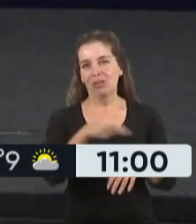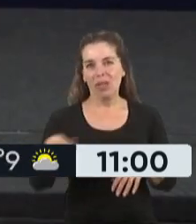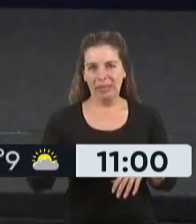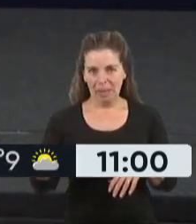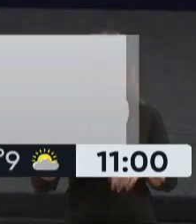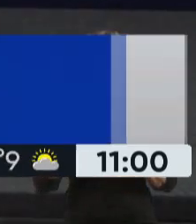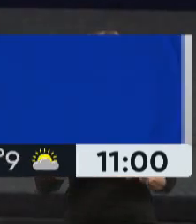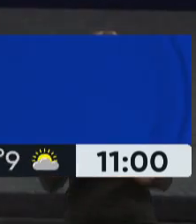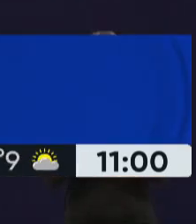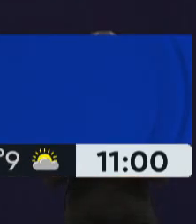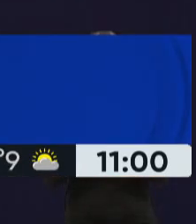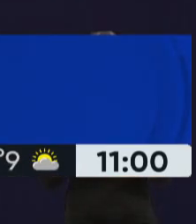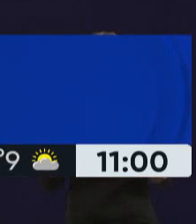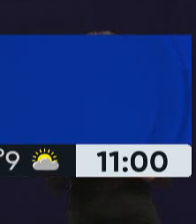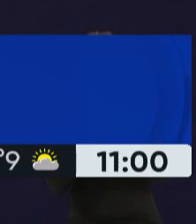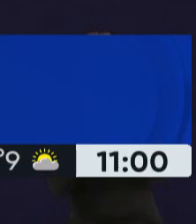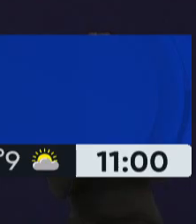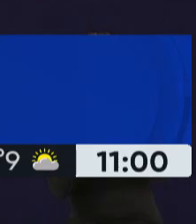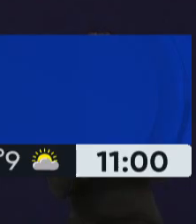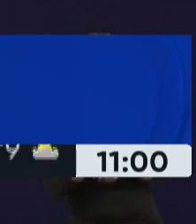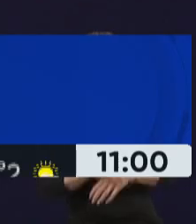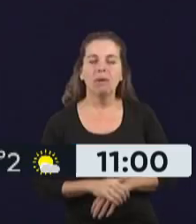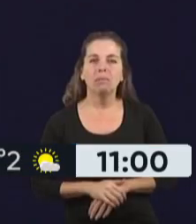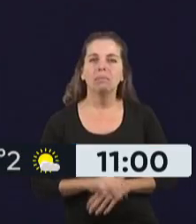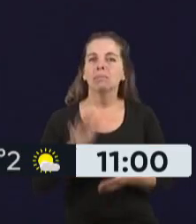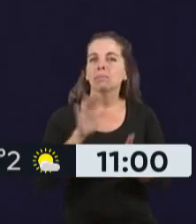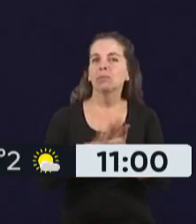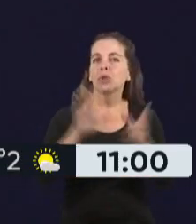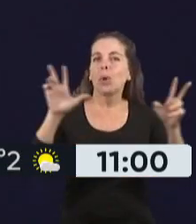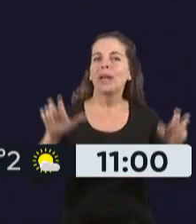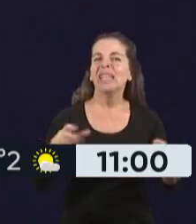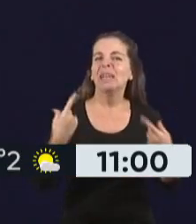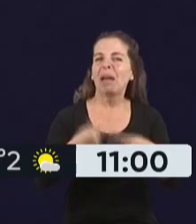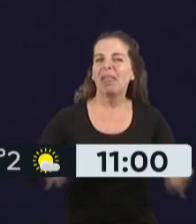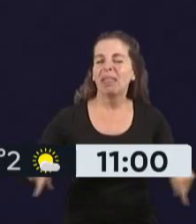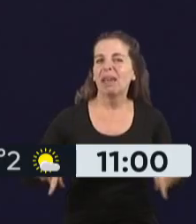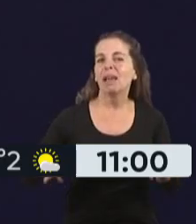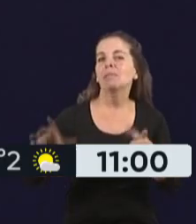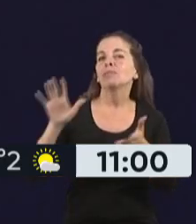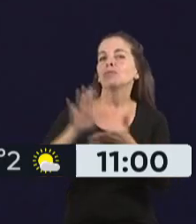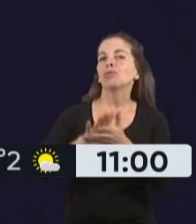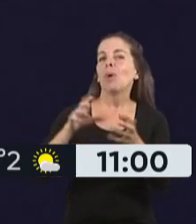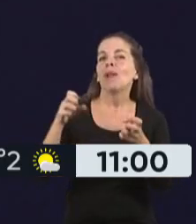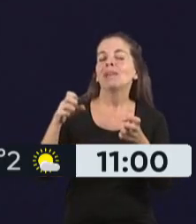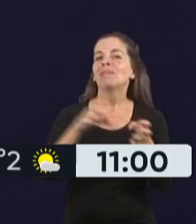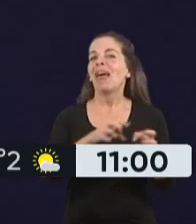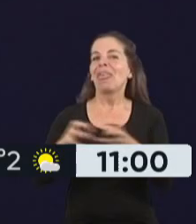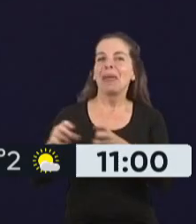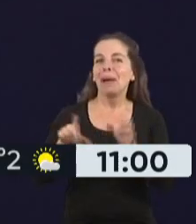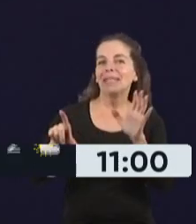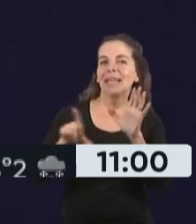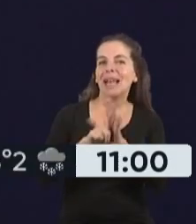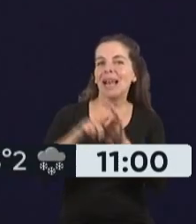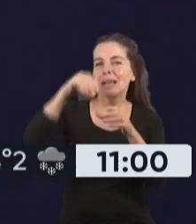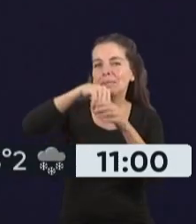menos laboral. En primer lugar, y en el marco de lo que fue el tratamiento de la ley Bases, comunicarles que el costo